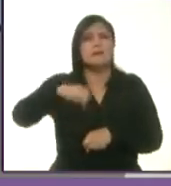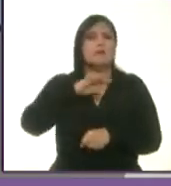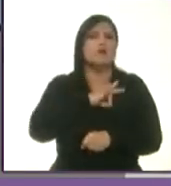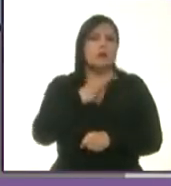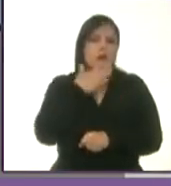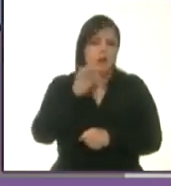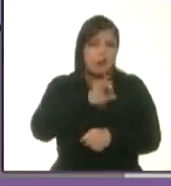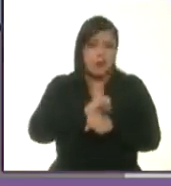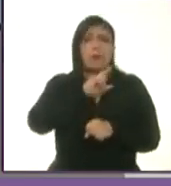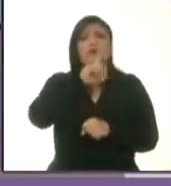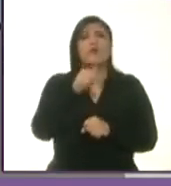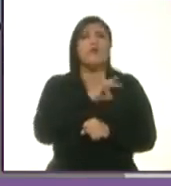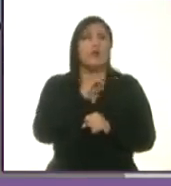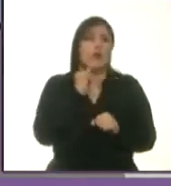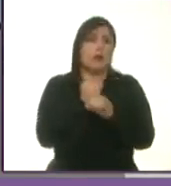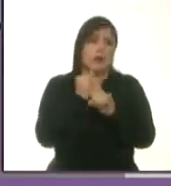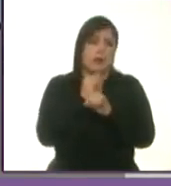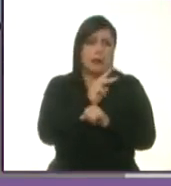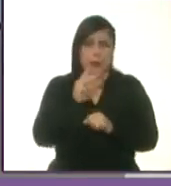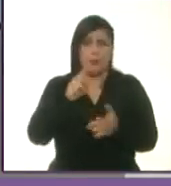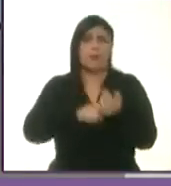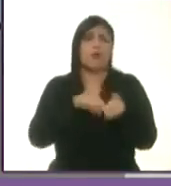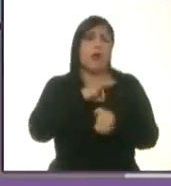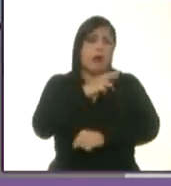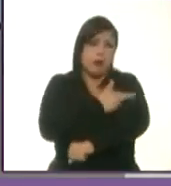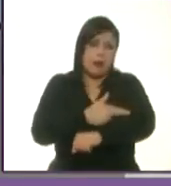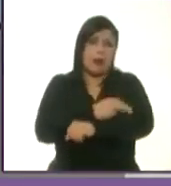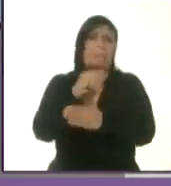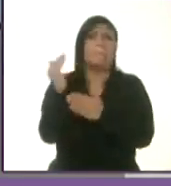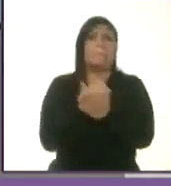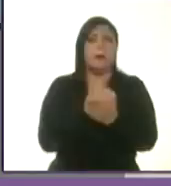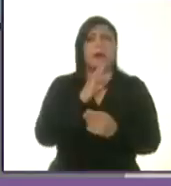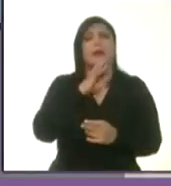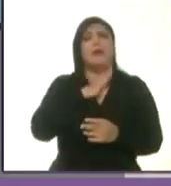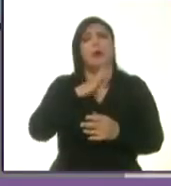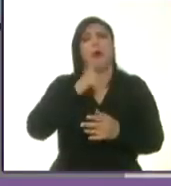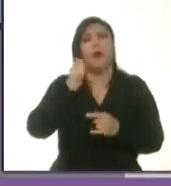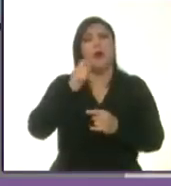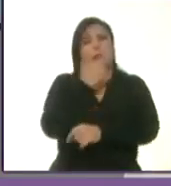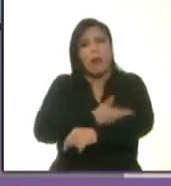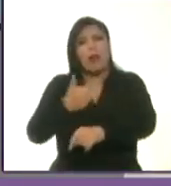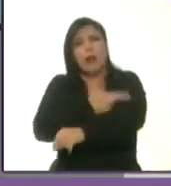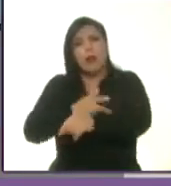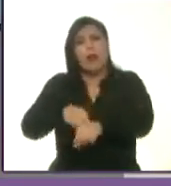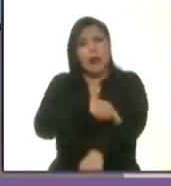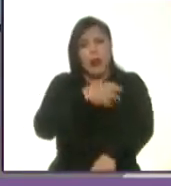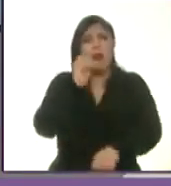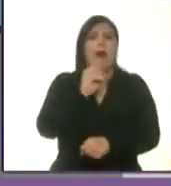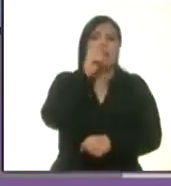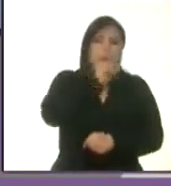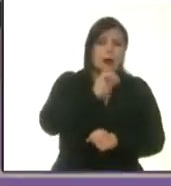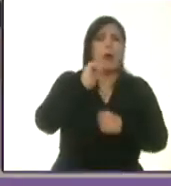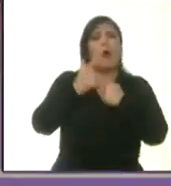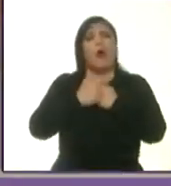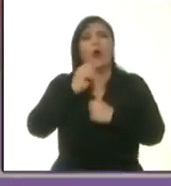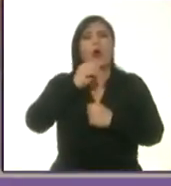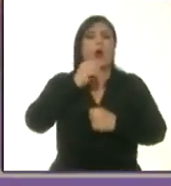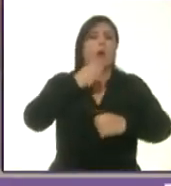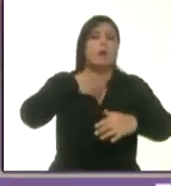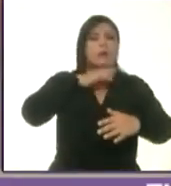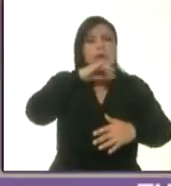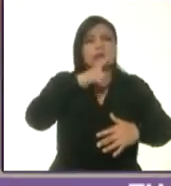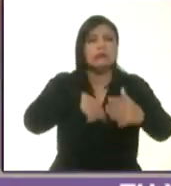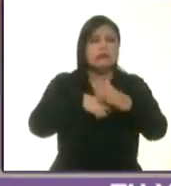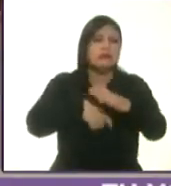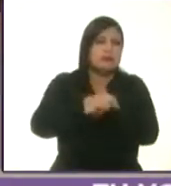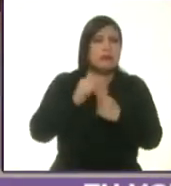vía internet vamos a acabar con la burocracia con la corrupción y con las fallas administrativas gracias gracias mariana candidata